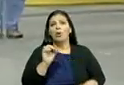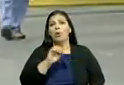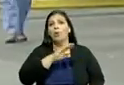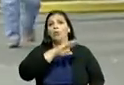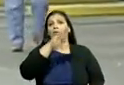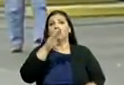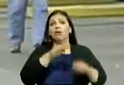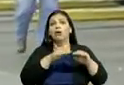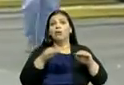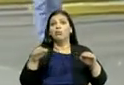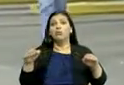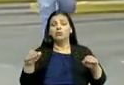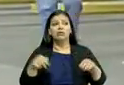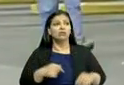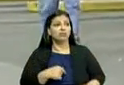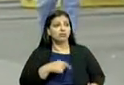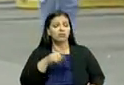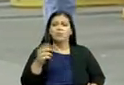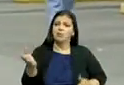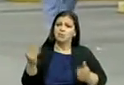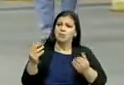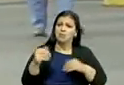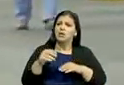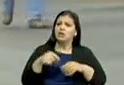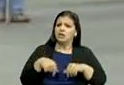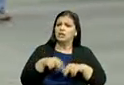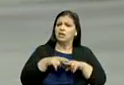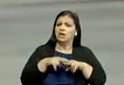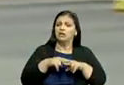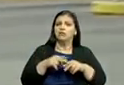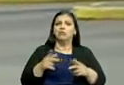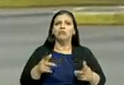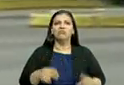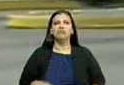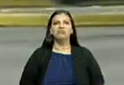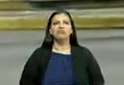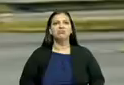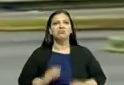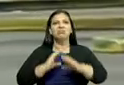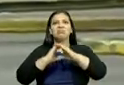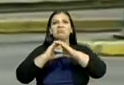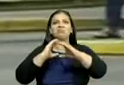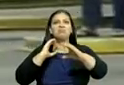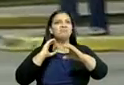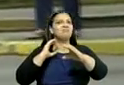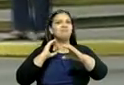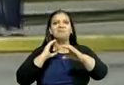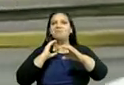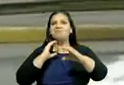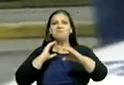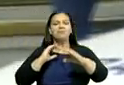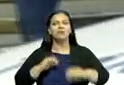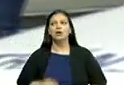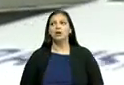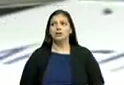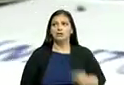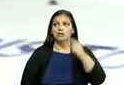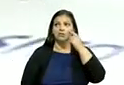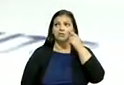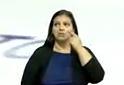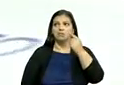mismo que las calles de guayaquil lucen desoladas porque no existe presencia de buses urbanos